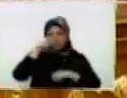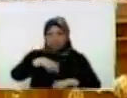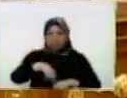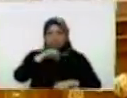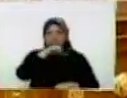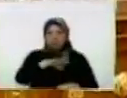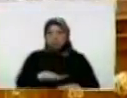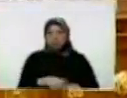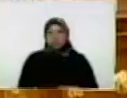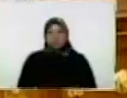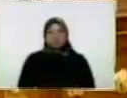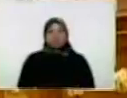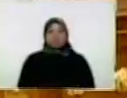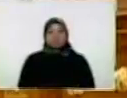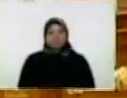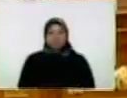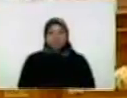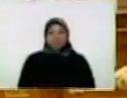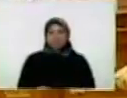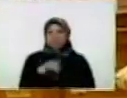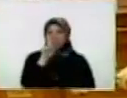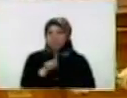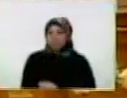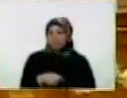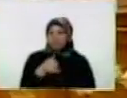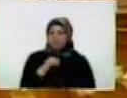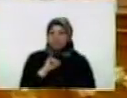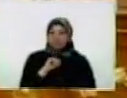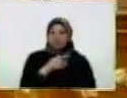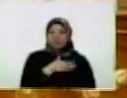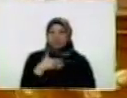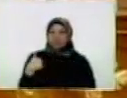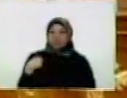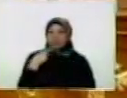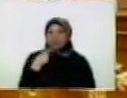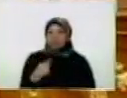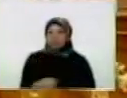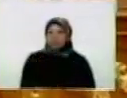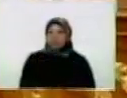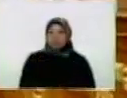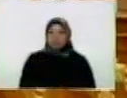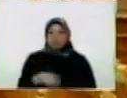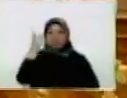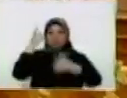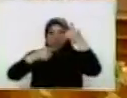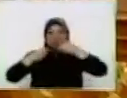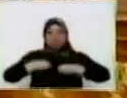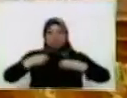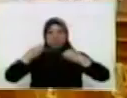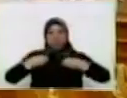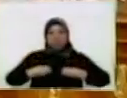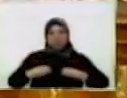histórico. Además de ese, quiero decirles que Chávez vive.